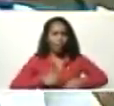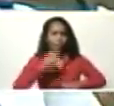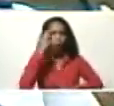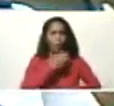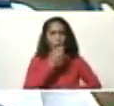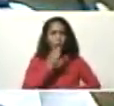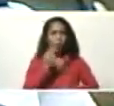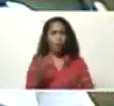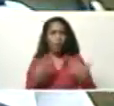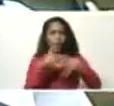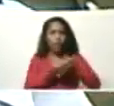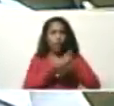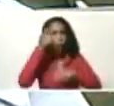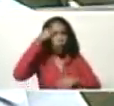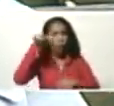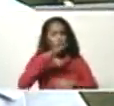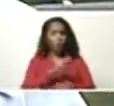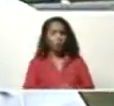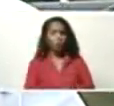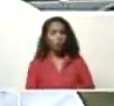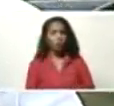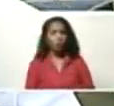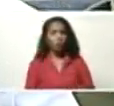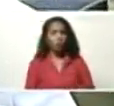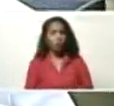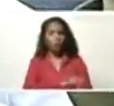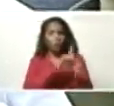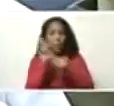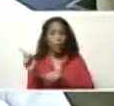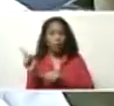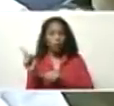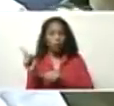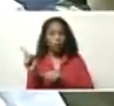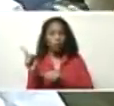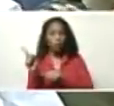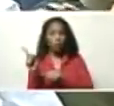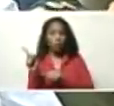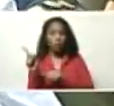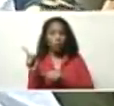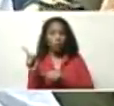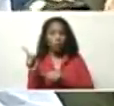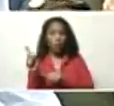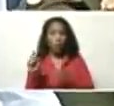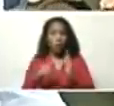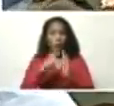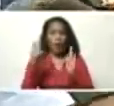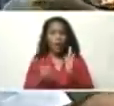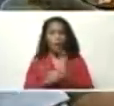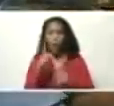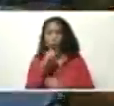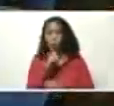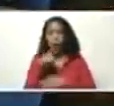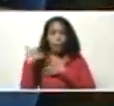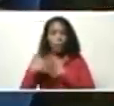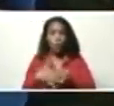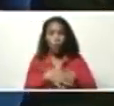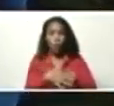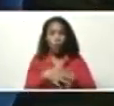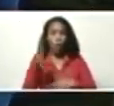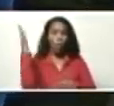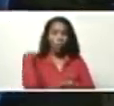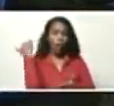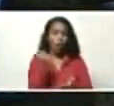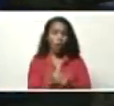comprometida y fusionada con el pueblo, y ellos, los generales sin tropa, los